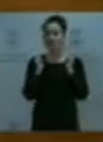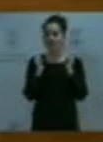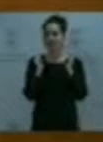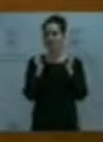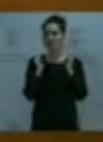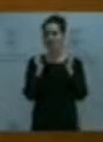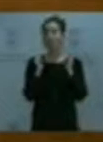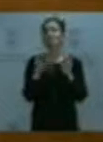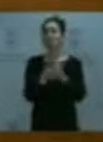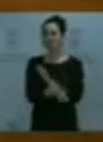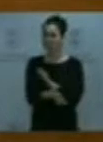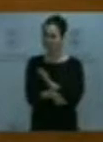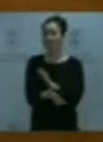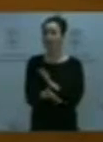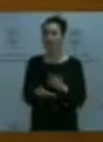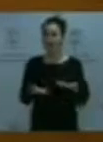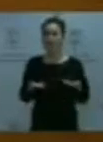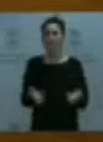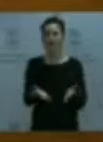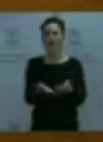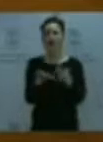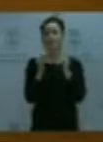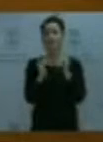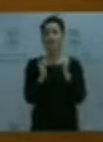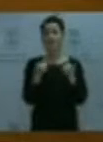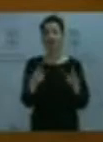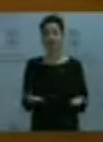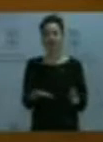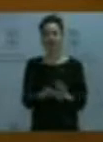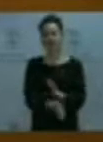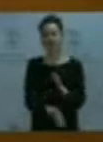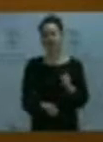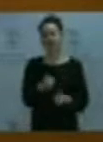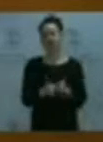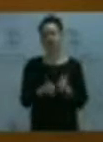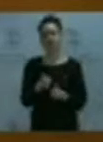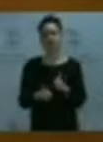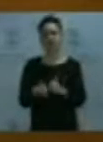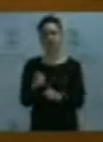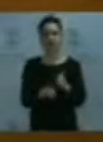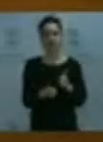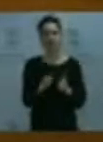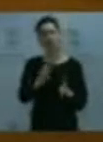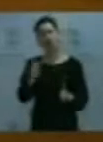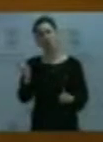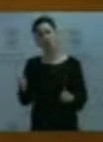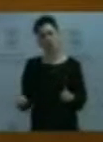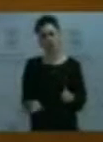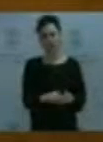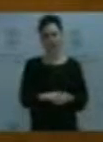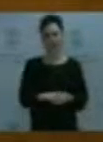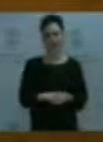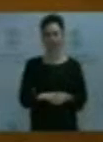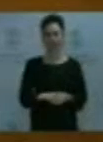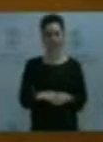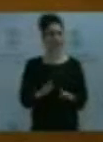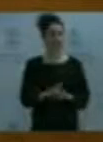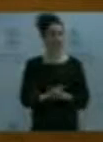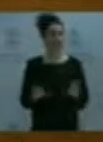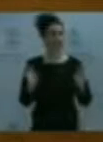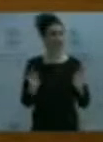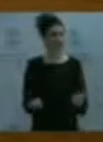porque son, competidores directos de otros abstencionistas. Bien, no hacer nada por nadie. Bueno, pues